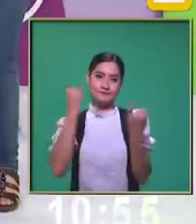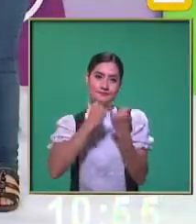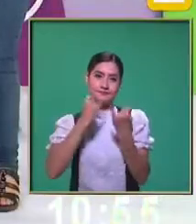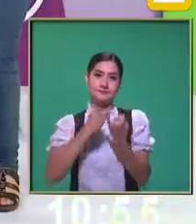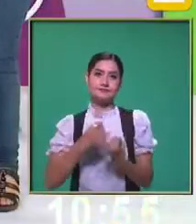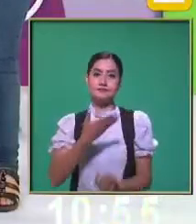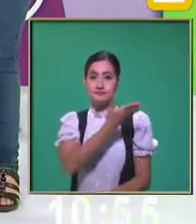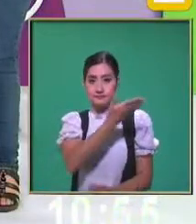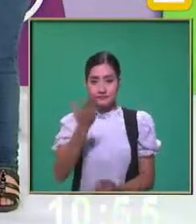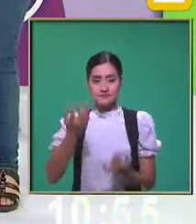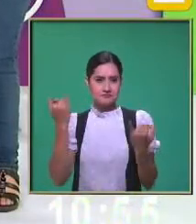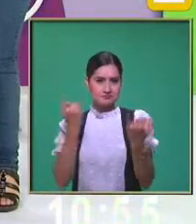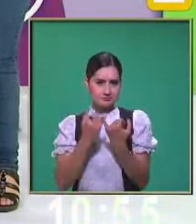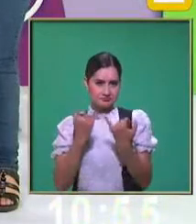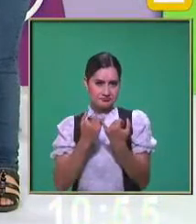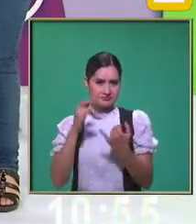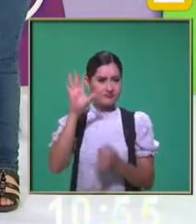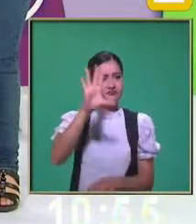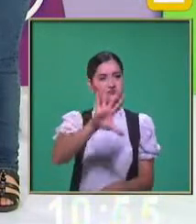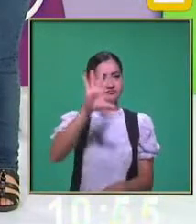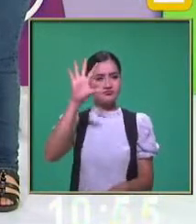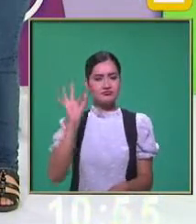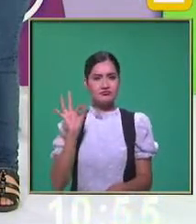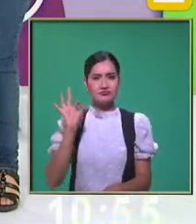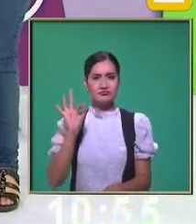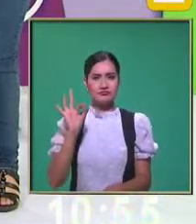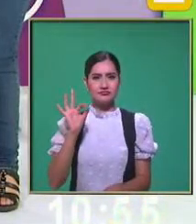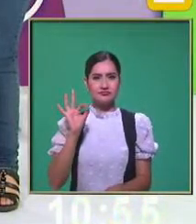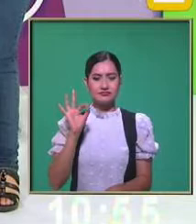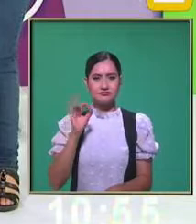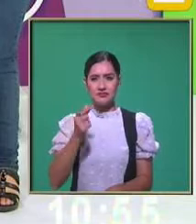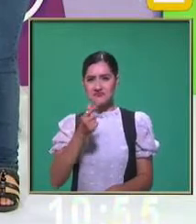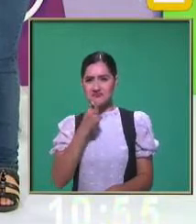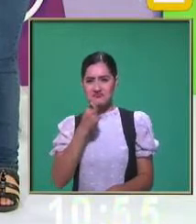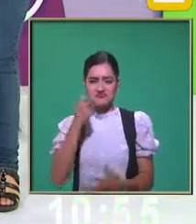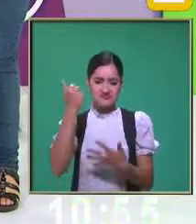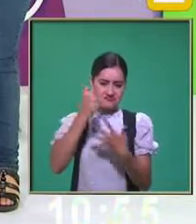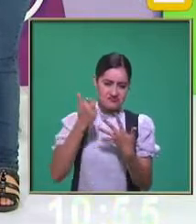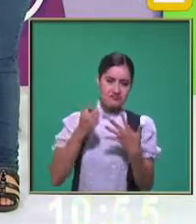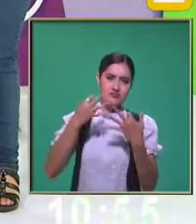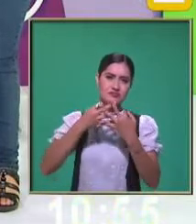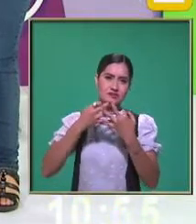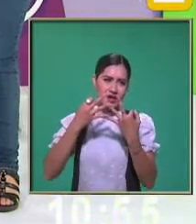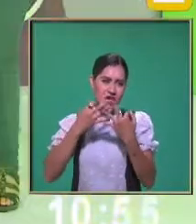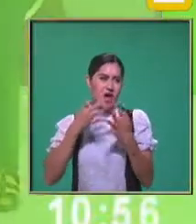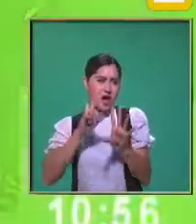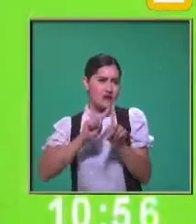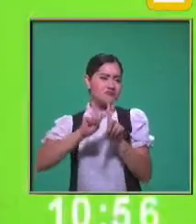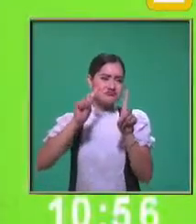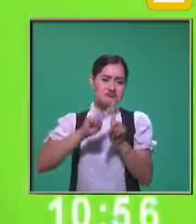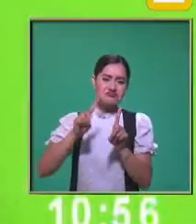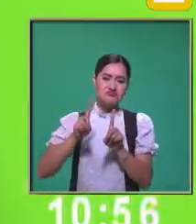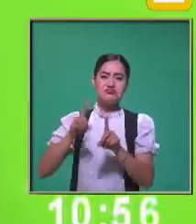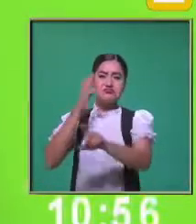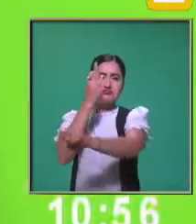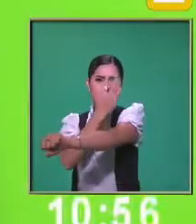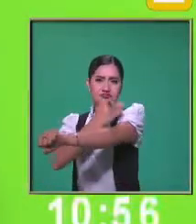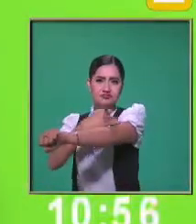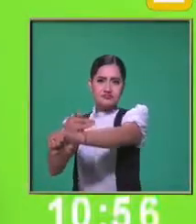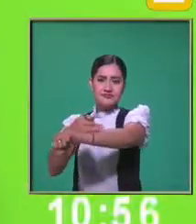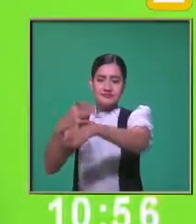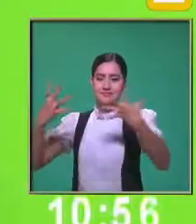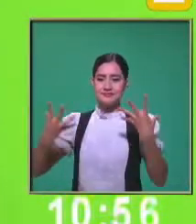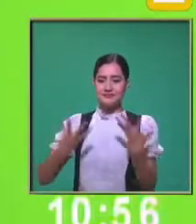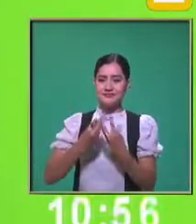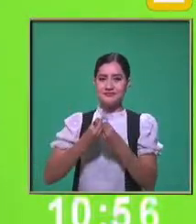en casita elegirán cada niño, cada familia, cómo quieren jugar con la naturaleza. El